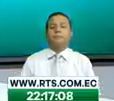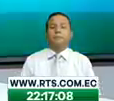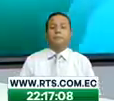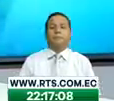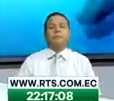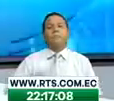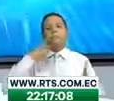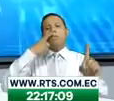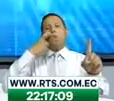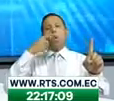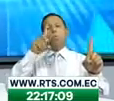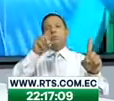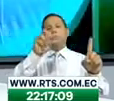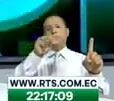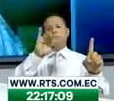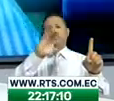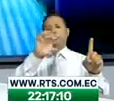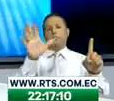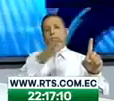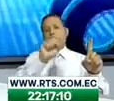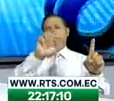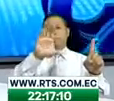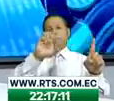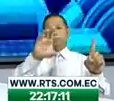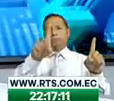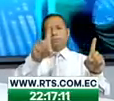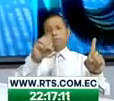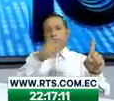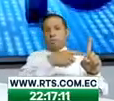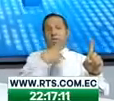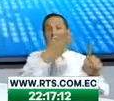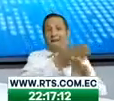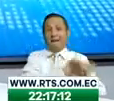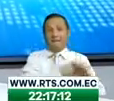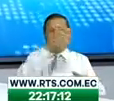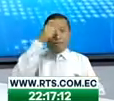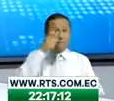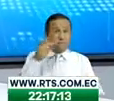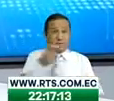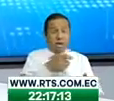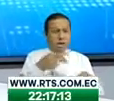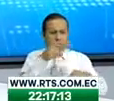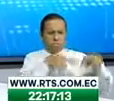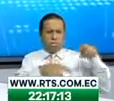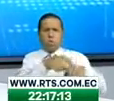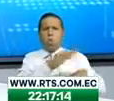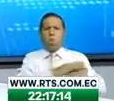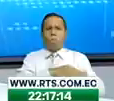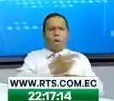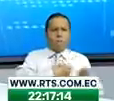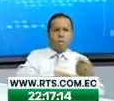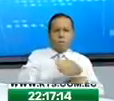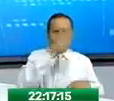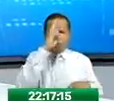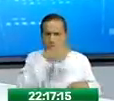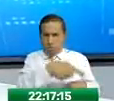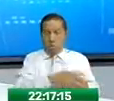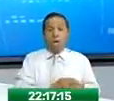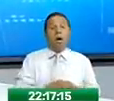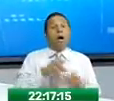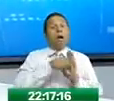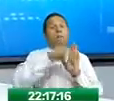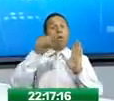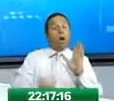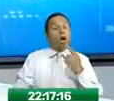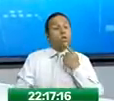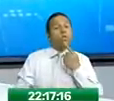Daniel Salcedo, investigado por la Fiscalía por fraude procesal y peculado, despertó del coma inducido. Su abogado dio detalles de su cuadro médico en el